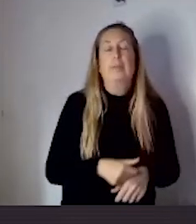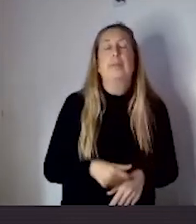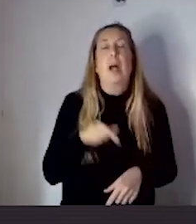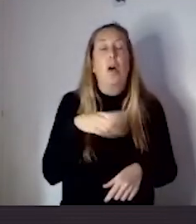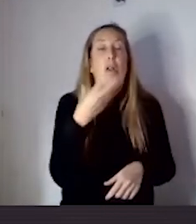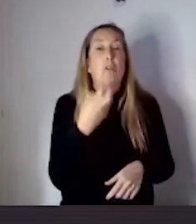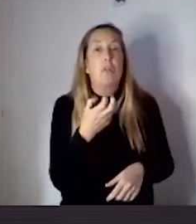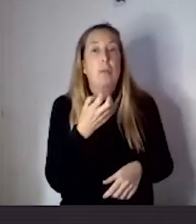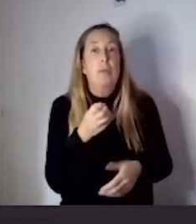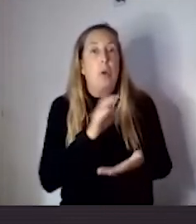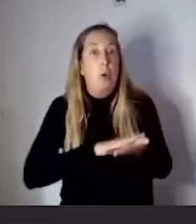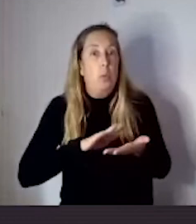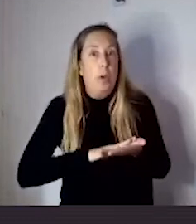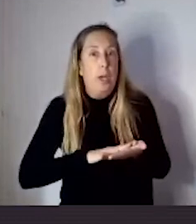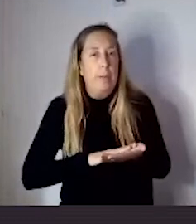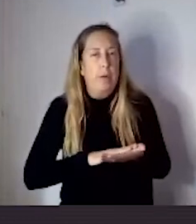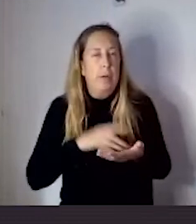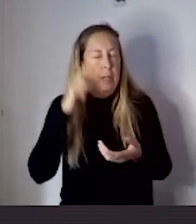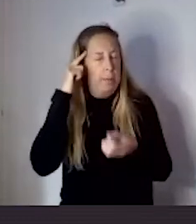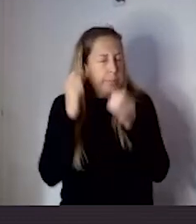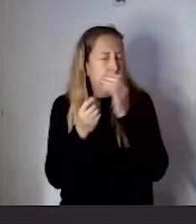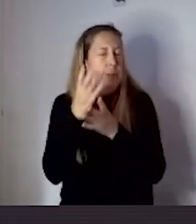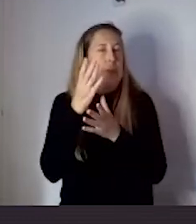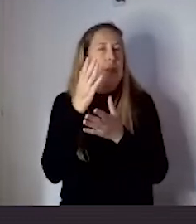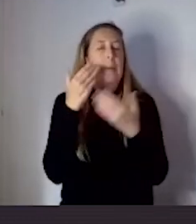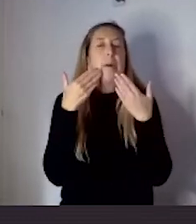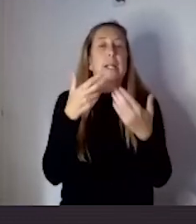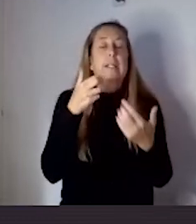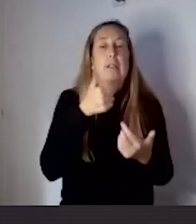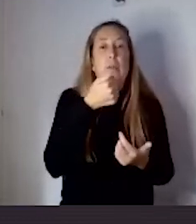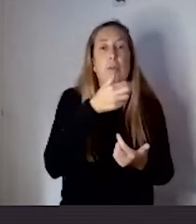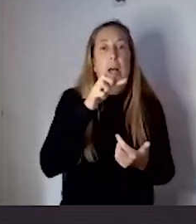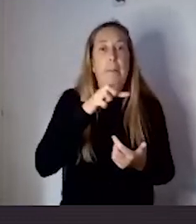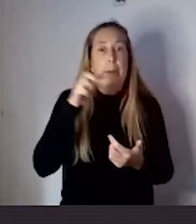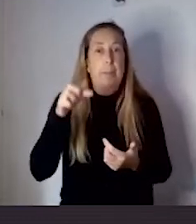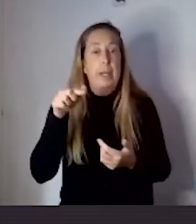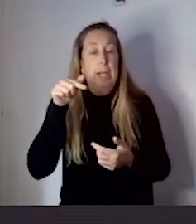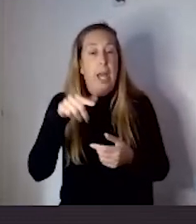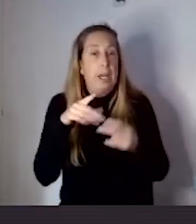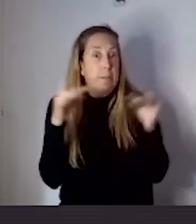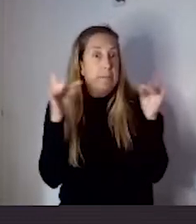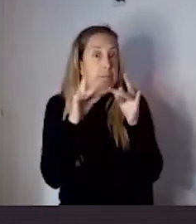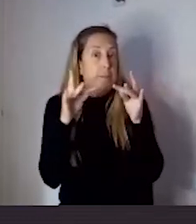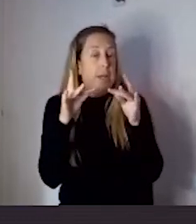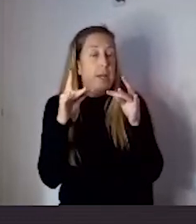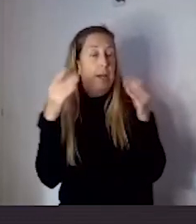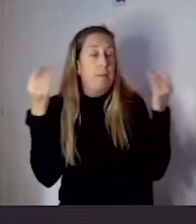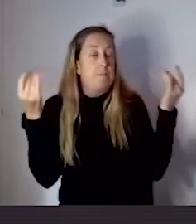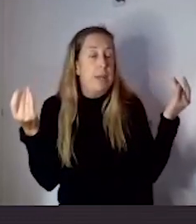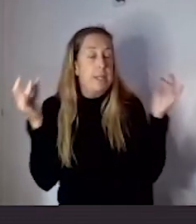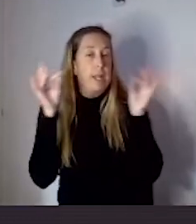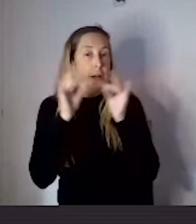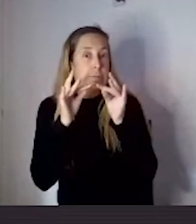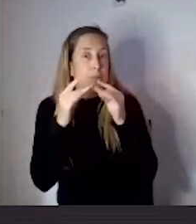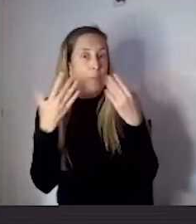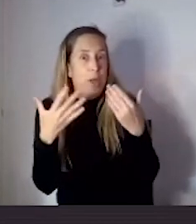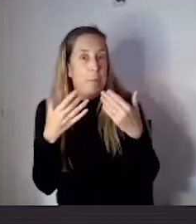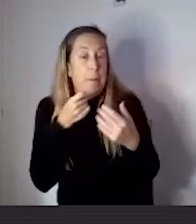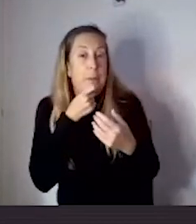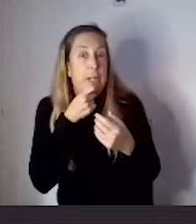creado a través de una aplicación donde puedes meditar en el go usando cosas tan simples como el color ahora